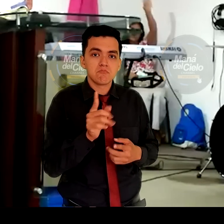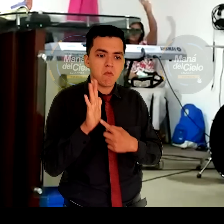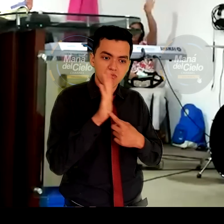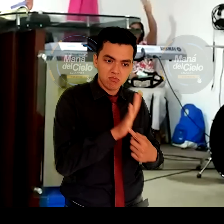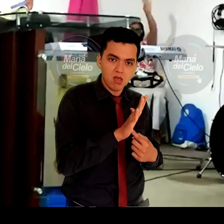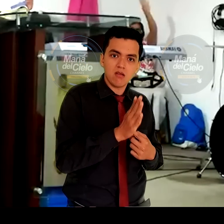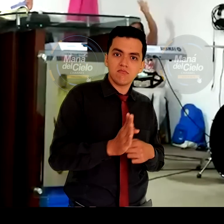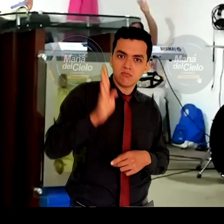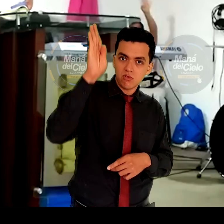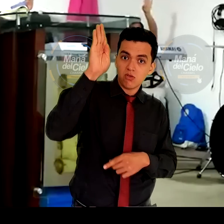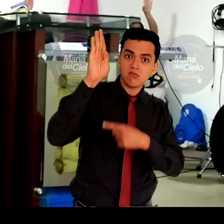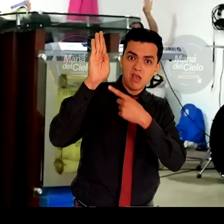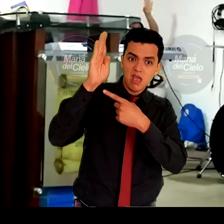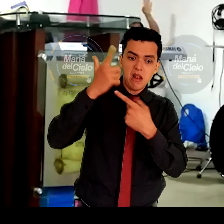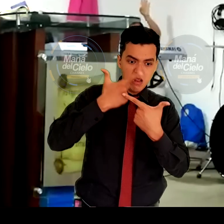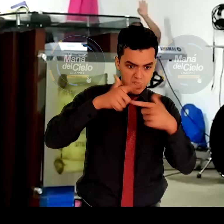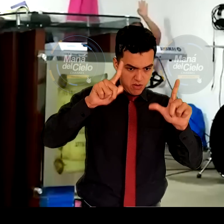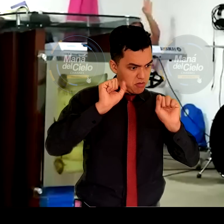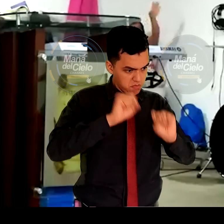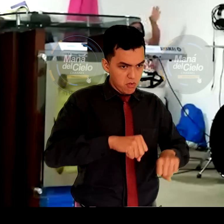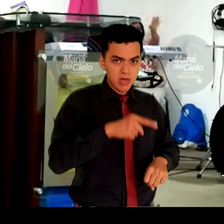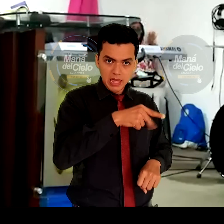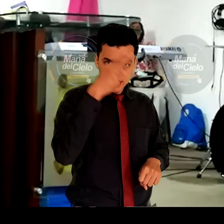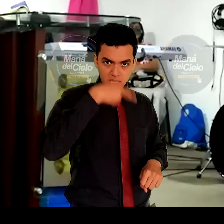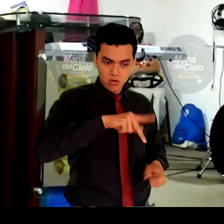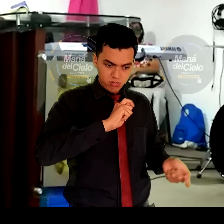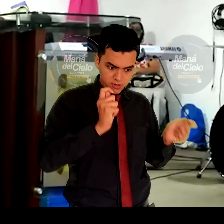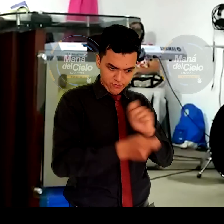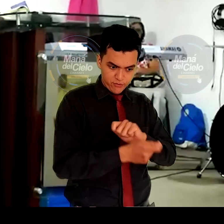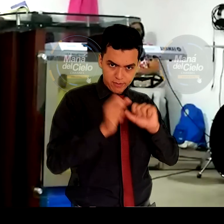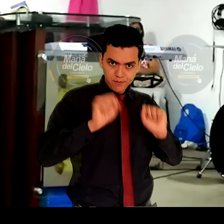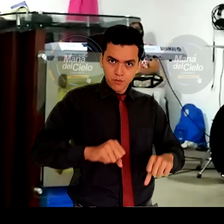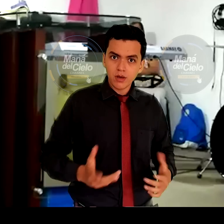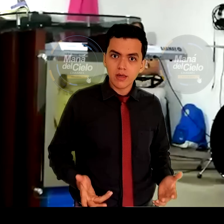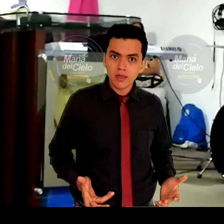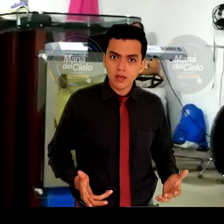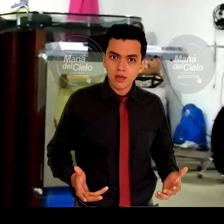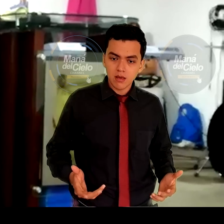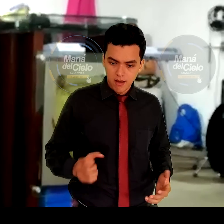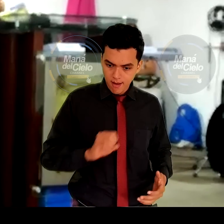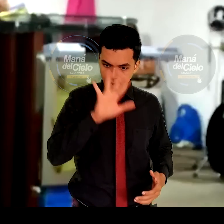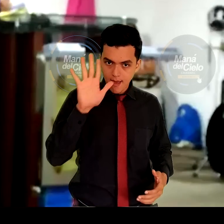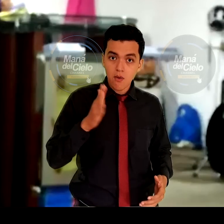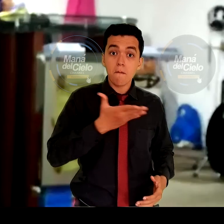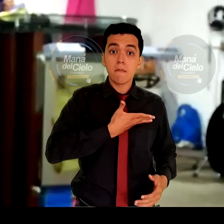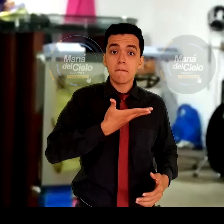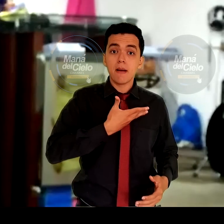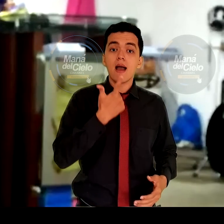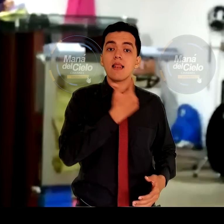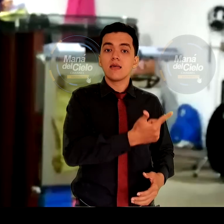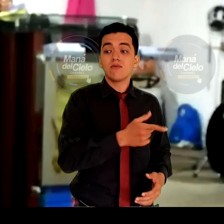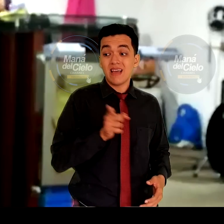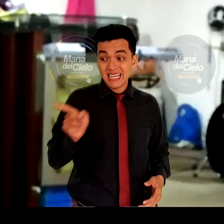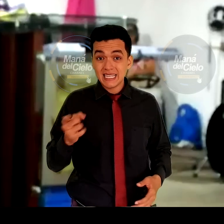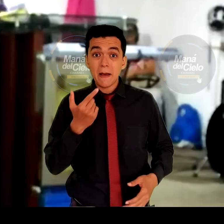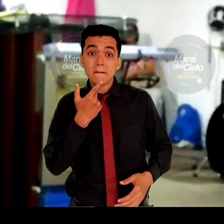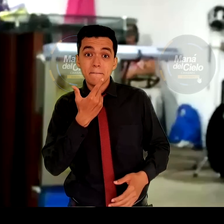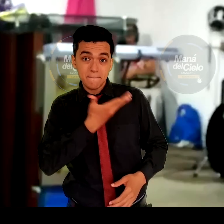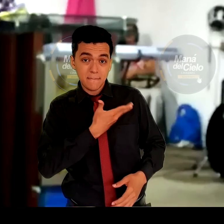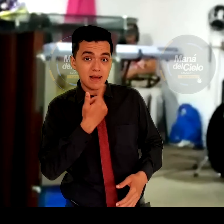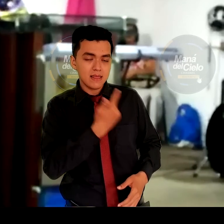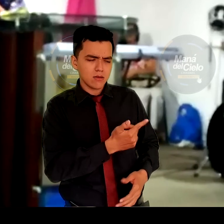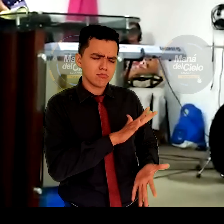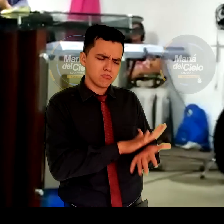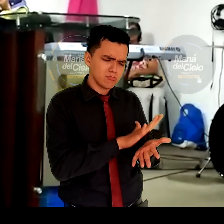que todavía libera, que todavía cambia, que todavía transforma, que hace maravilla. ¿Sabe qué le dijo esa mamá? Le dijo, bueno, mija, aquí hay